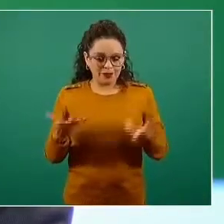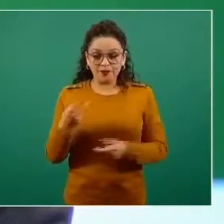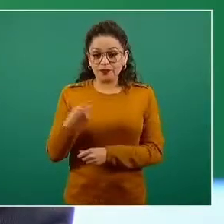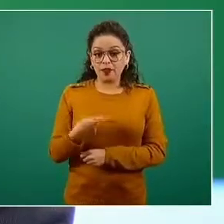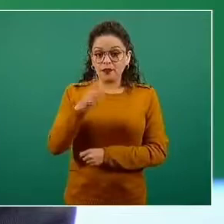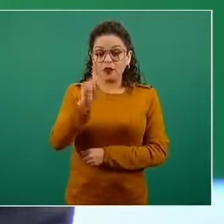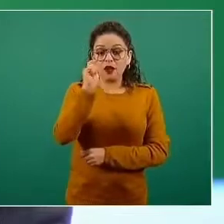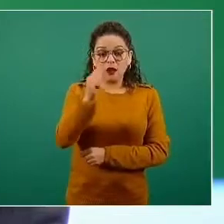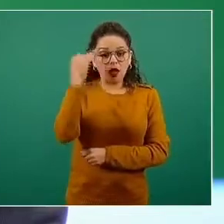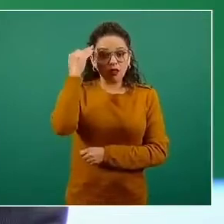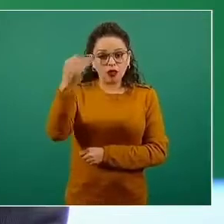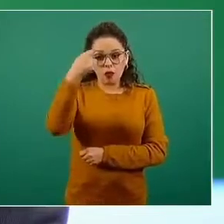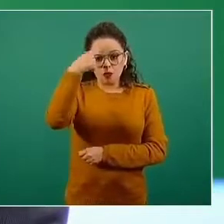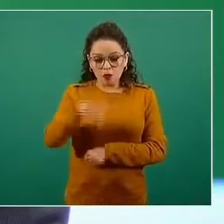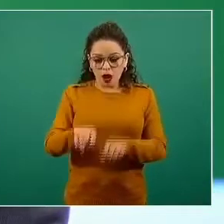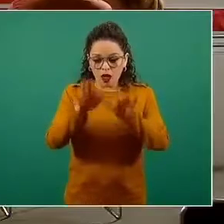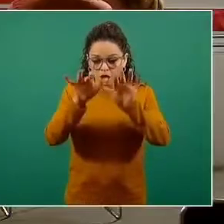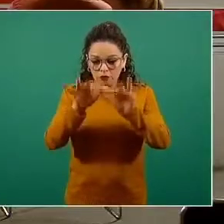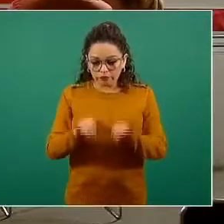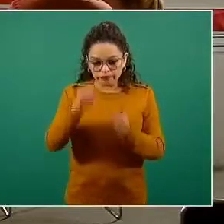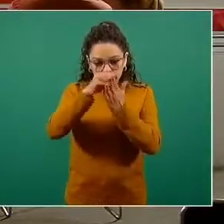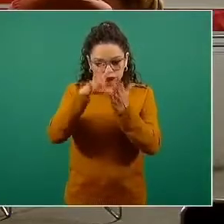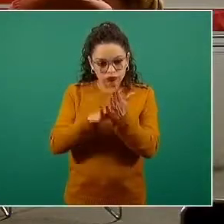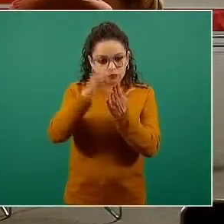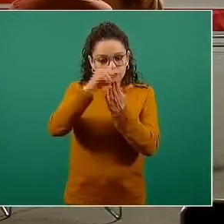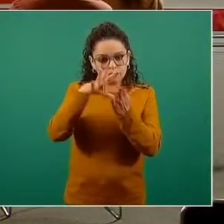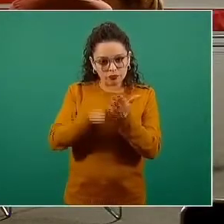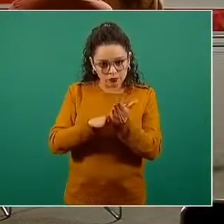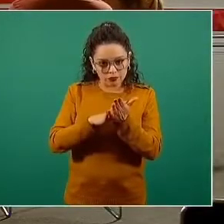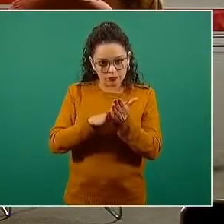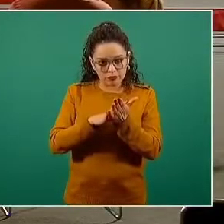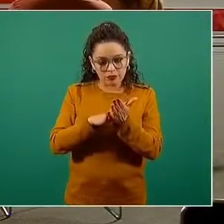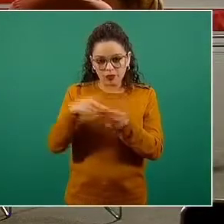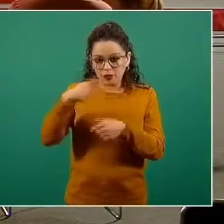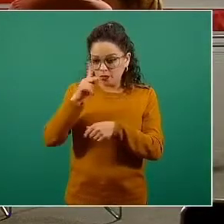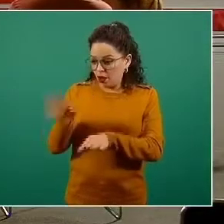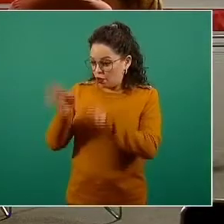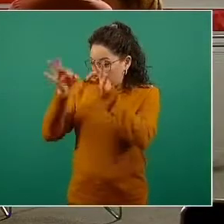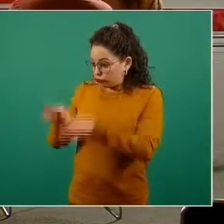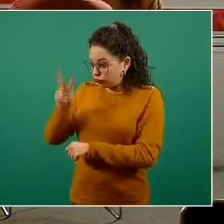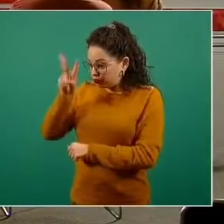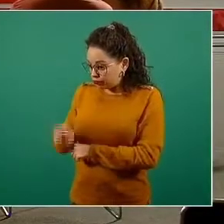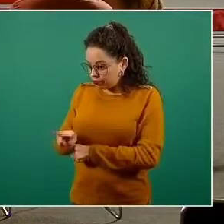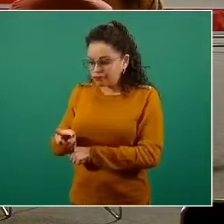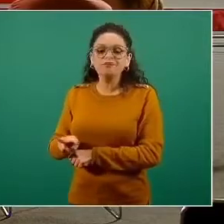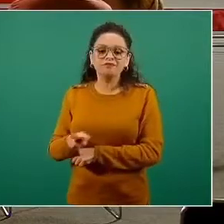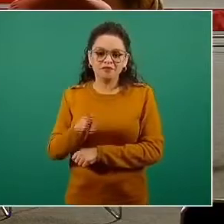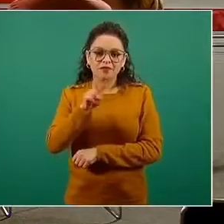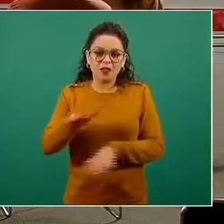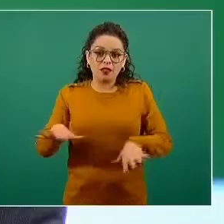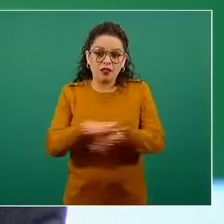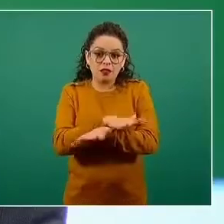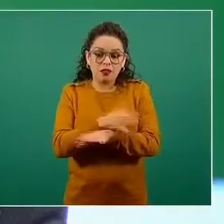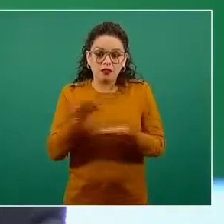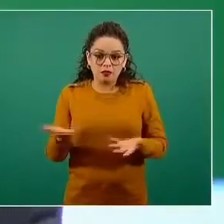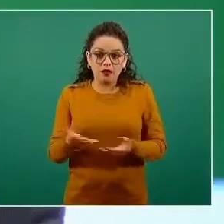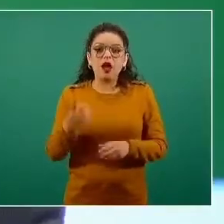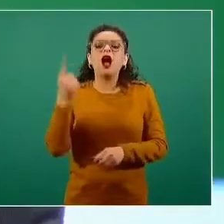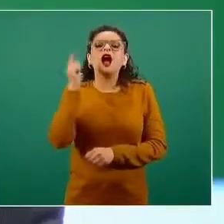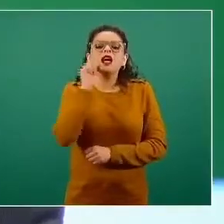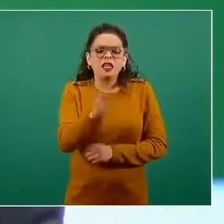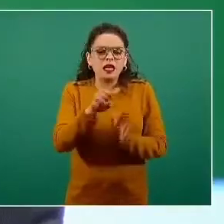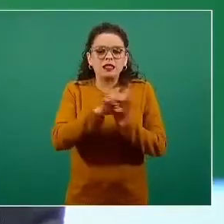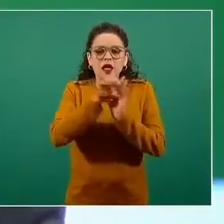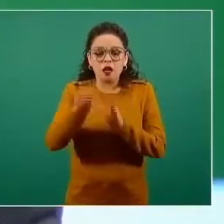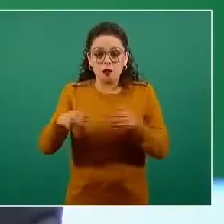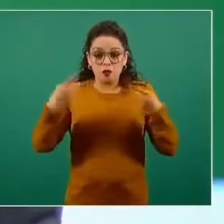de registro y la realidad muchas cosas cambian. Una muy lamentable es que la gente pierde la vida. No solo